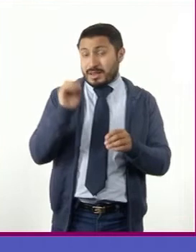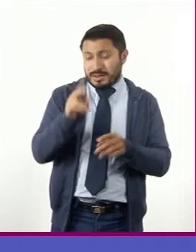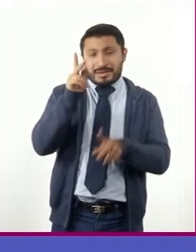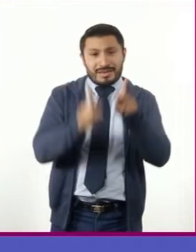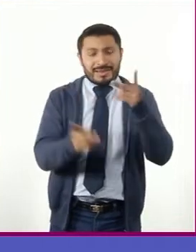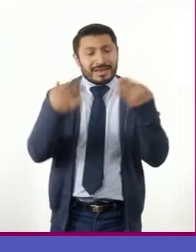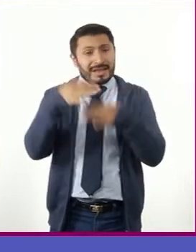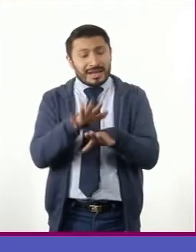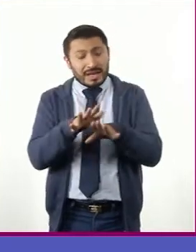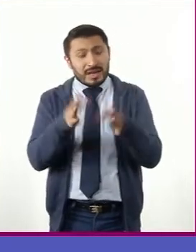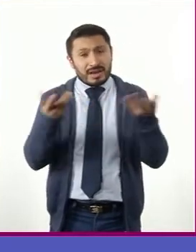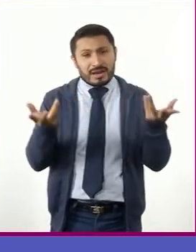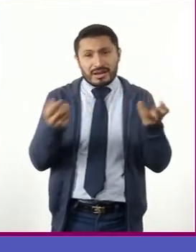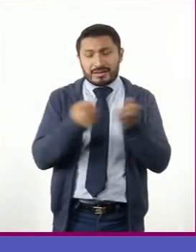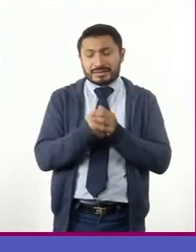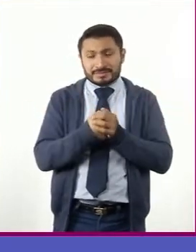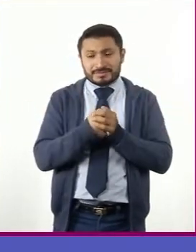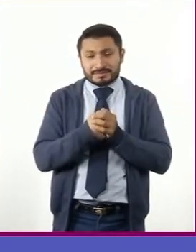de esta